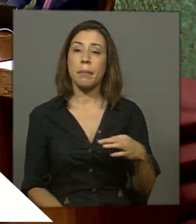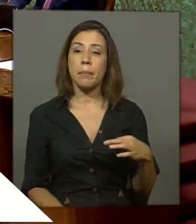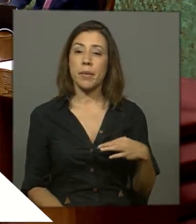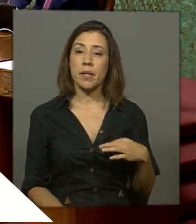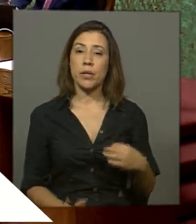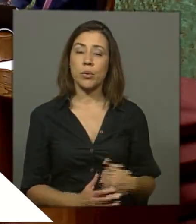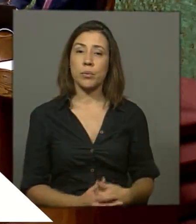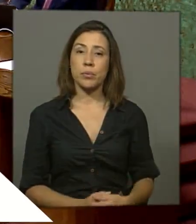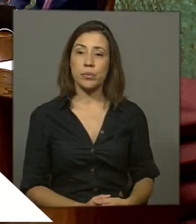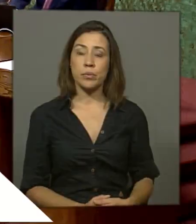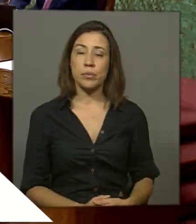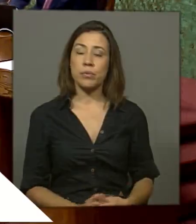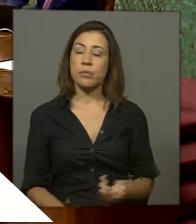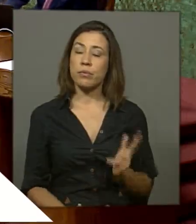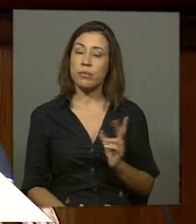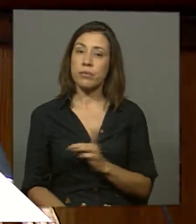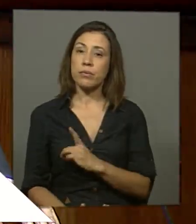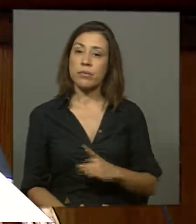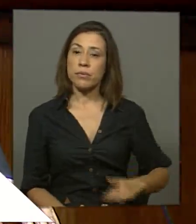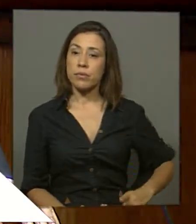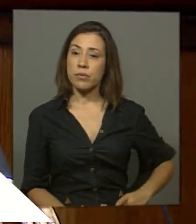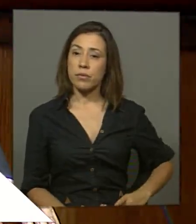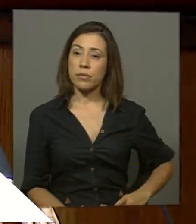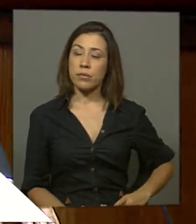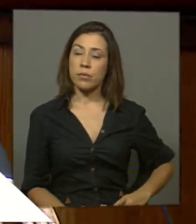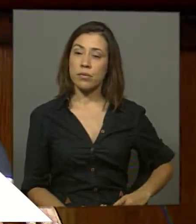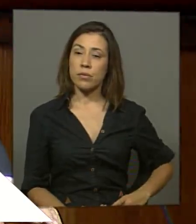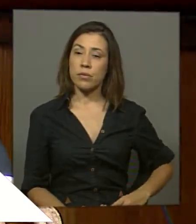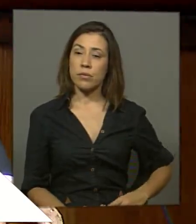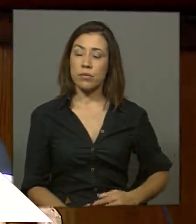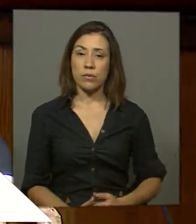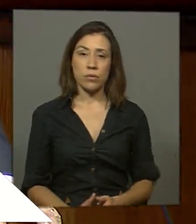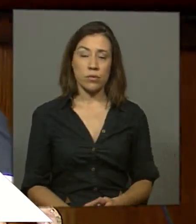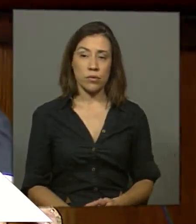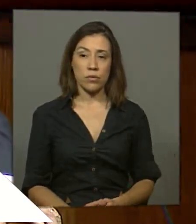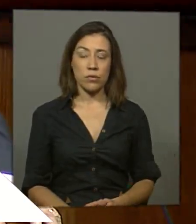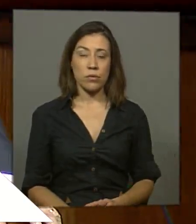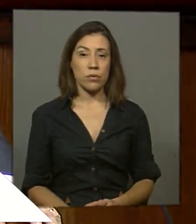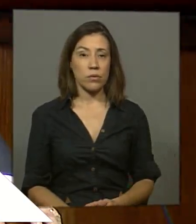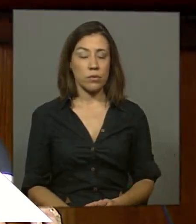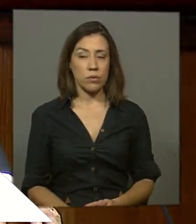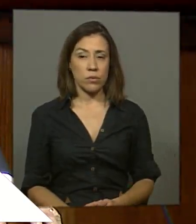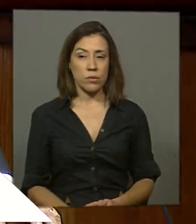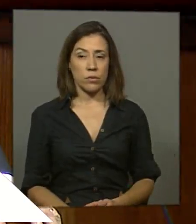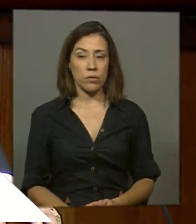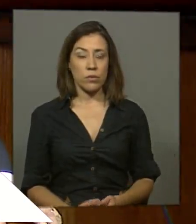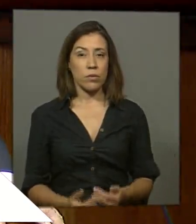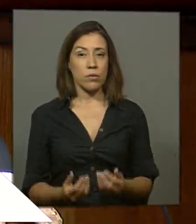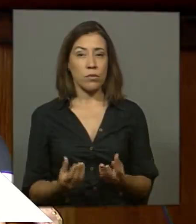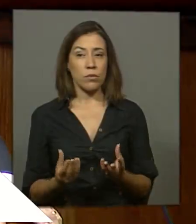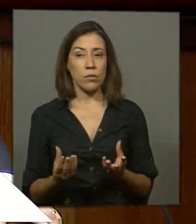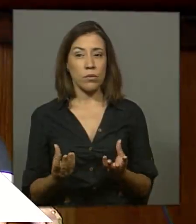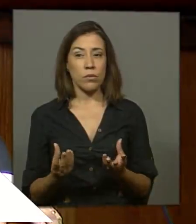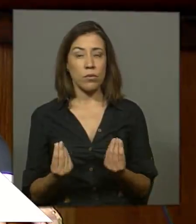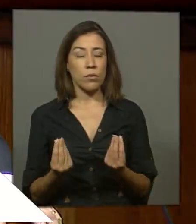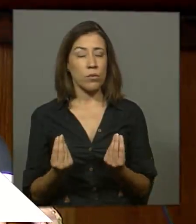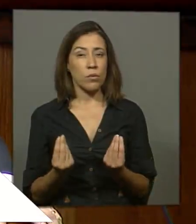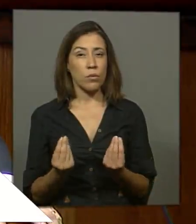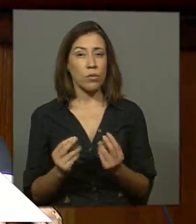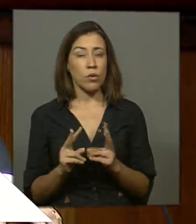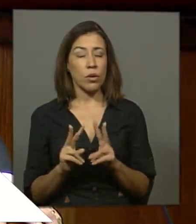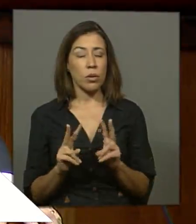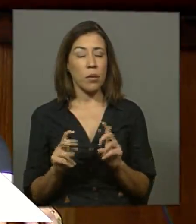ministro señor diputado señor diputado gran parte del afán